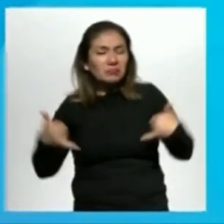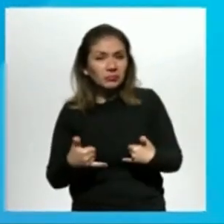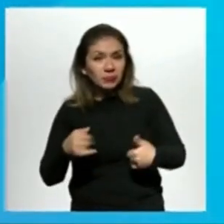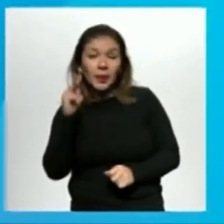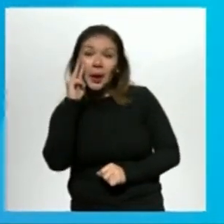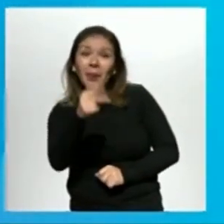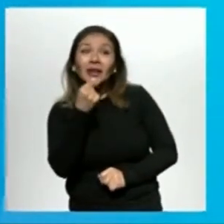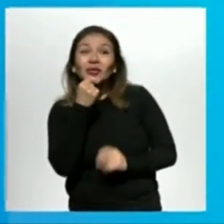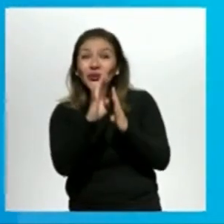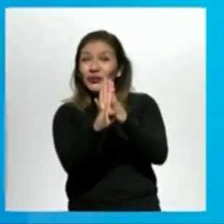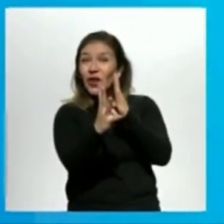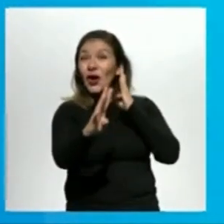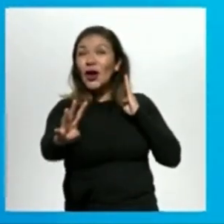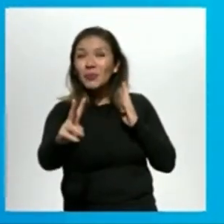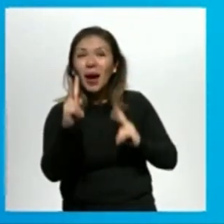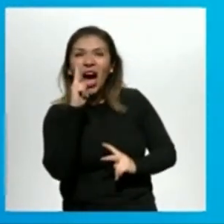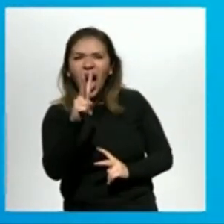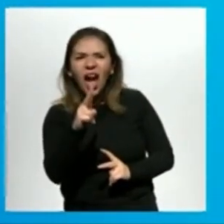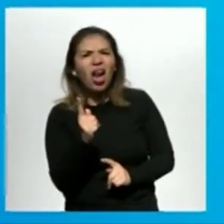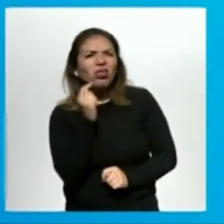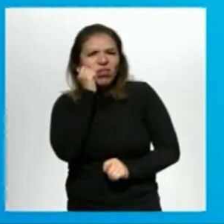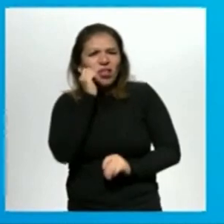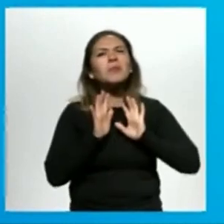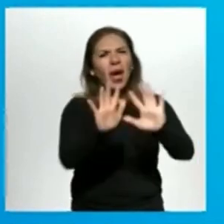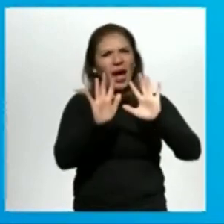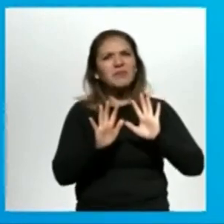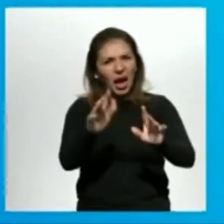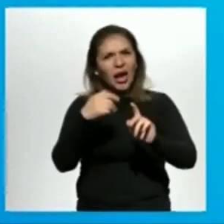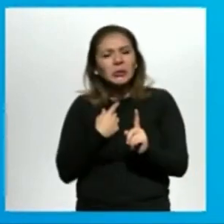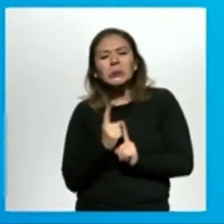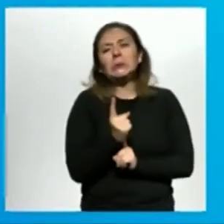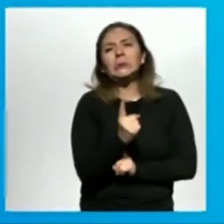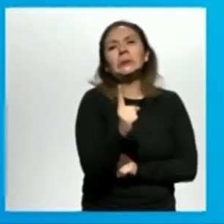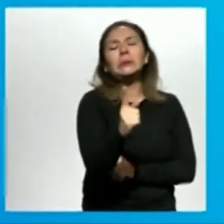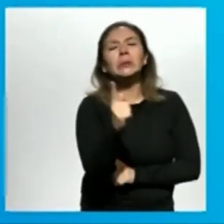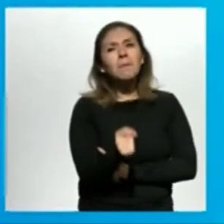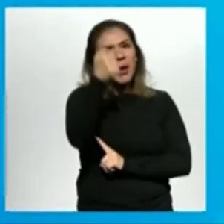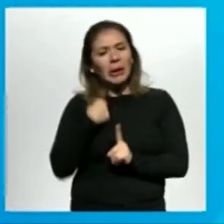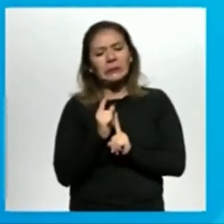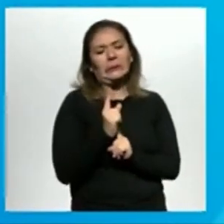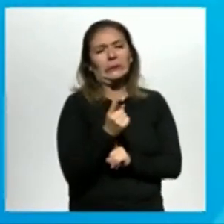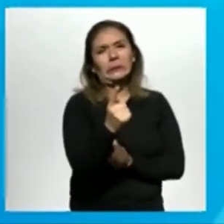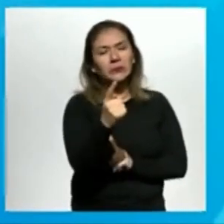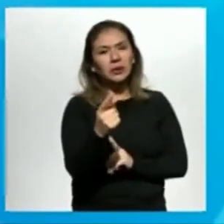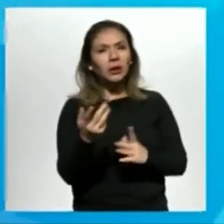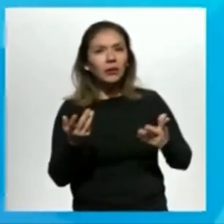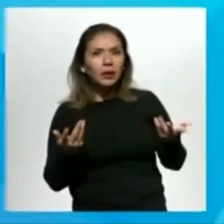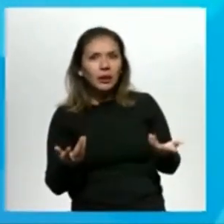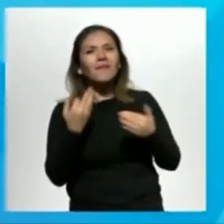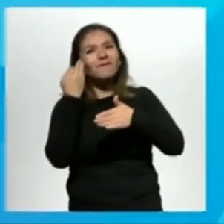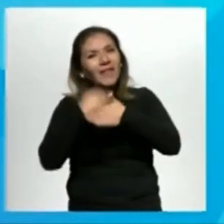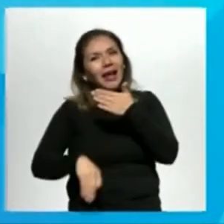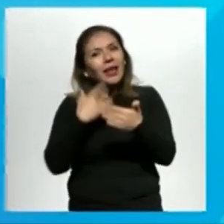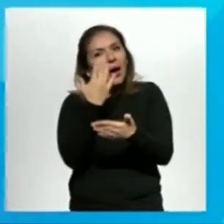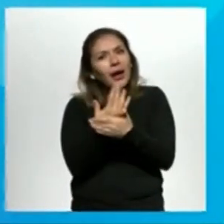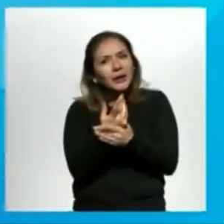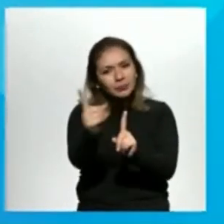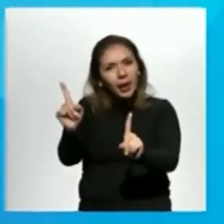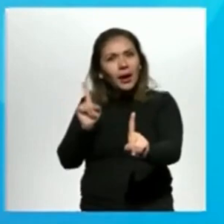niños formados, los empujaban para ser ellos los primeros en lugar de ganar su turno.